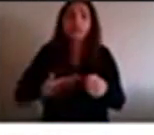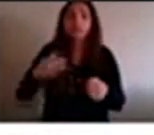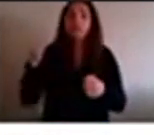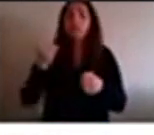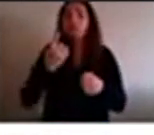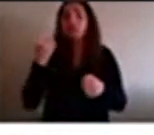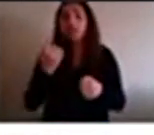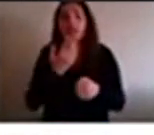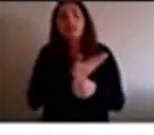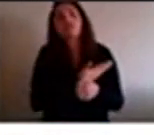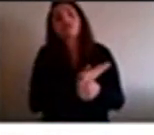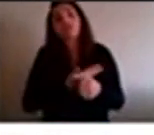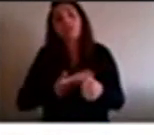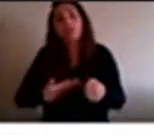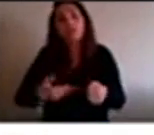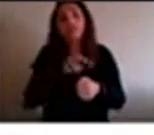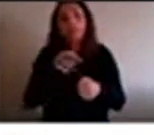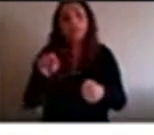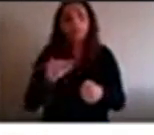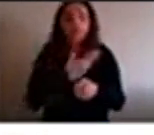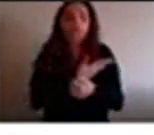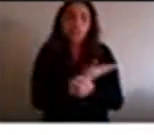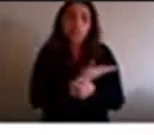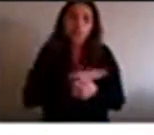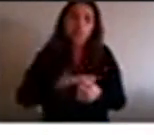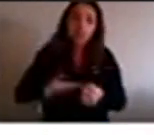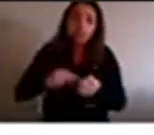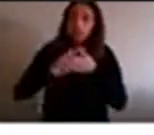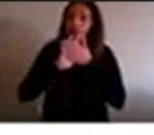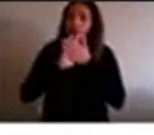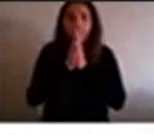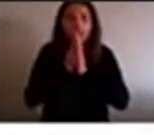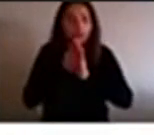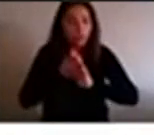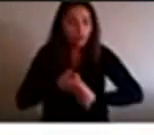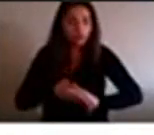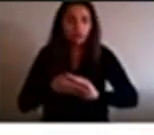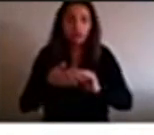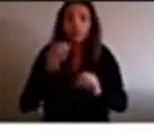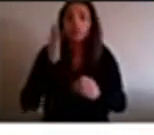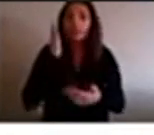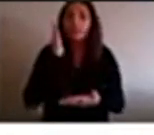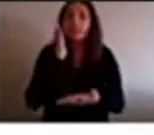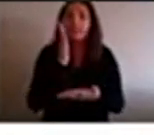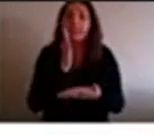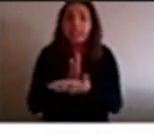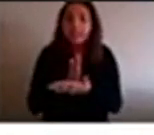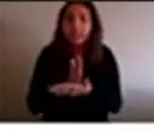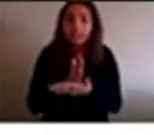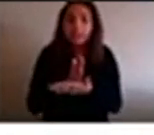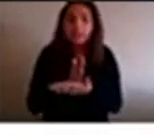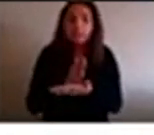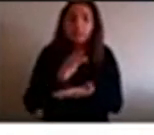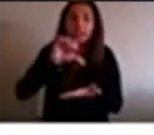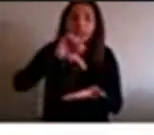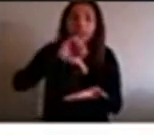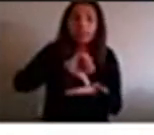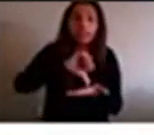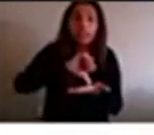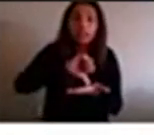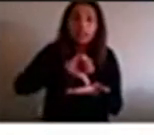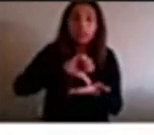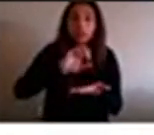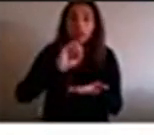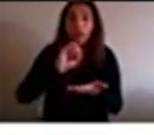gobiernos municipales, en todos sus tipos de entidades, sea a nivel central o descentralizado, en los órganos de control, en